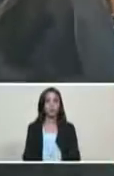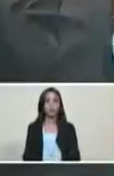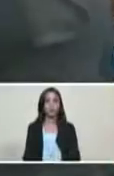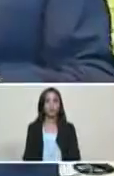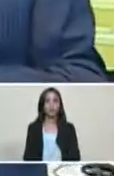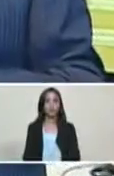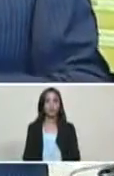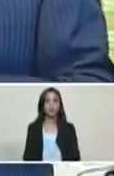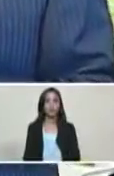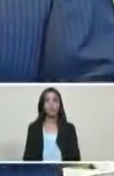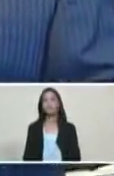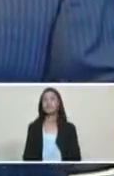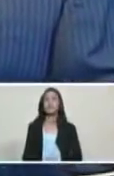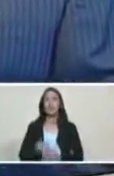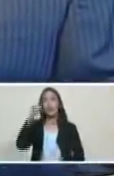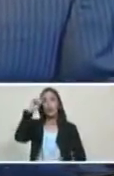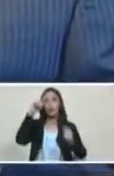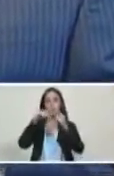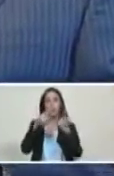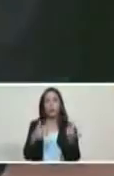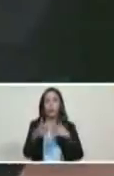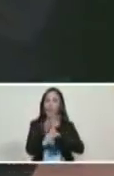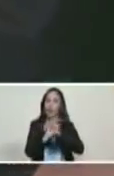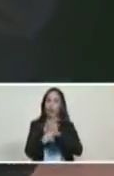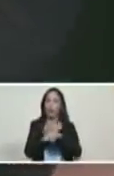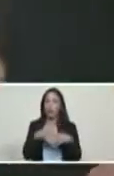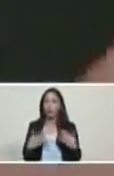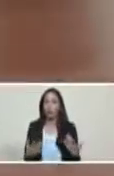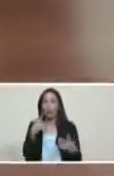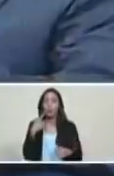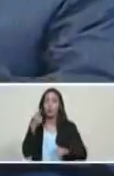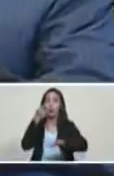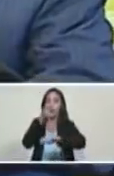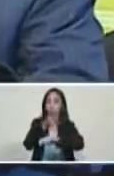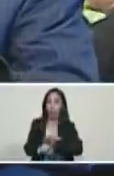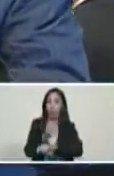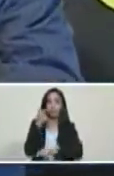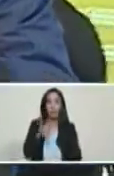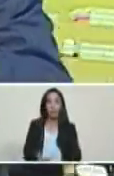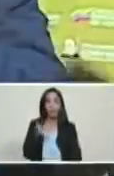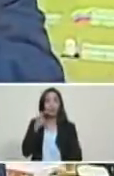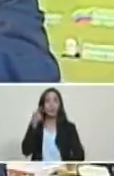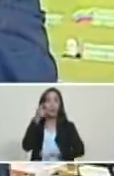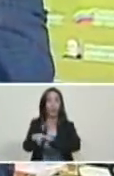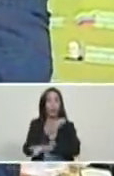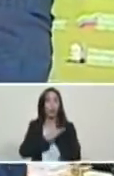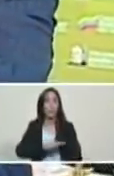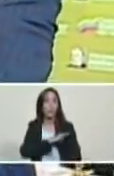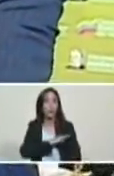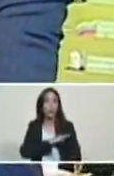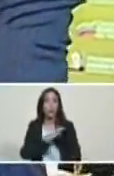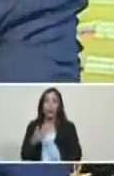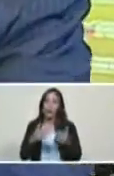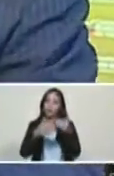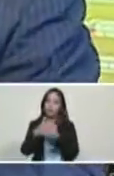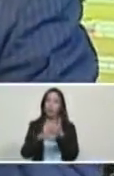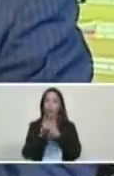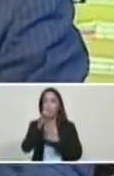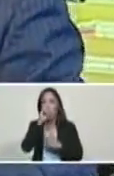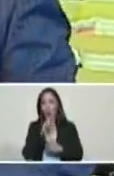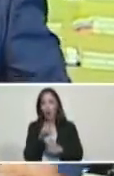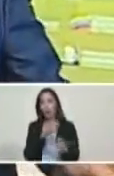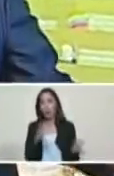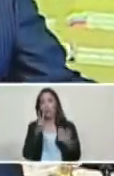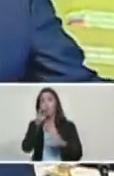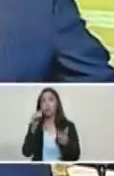La meta que se ha trazado al Gobierno Nacional es precisamente graduar en esta micromisión Simón Rodríguez en los próximos 2 años a